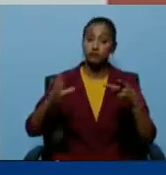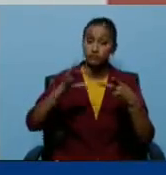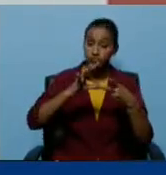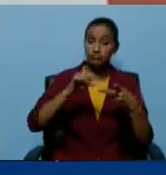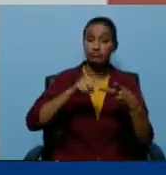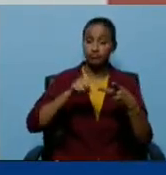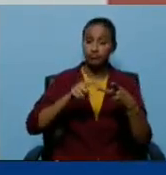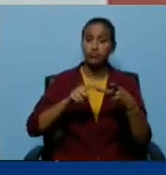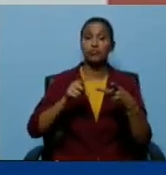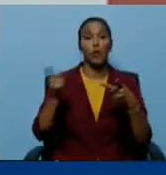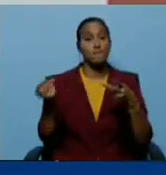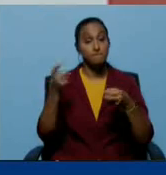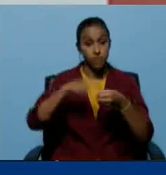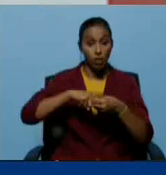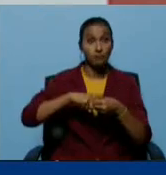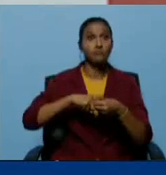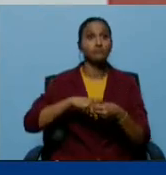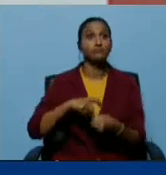y el poder comunal.